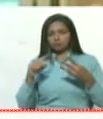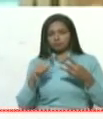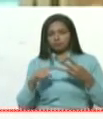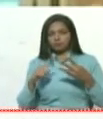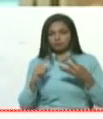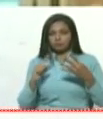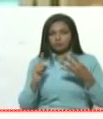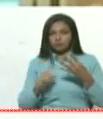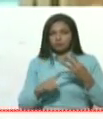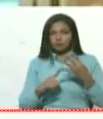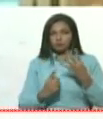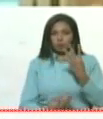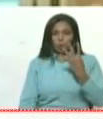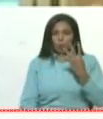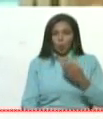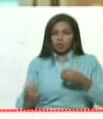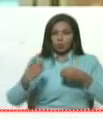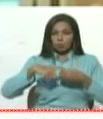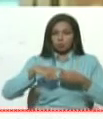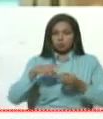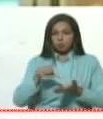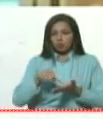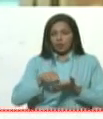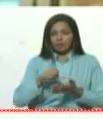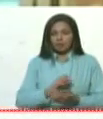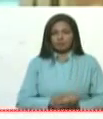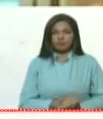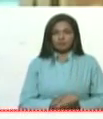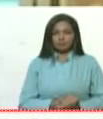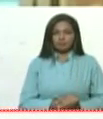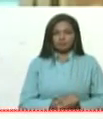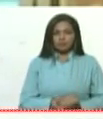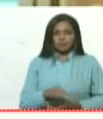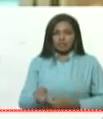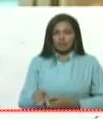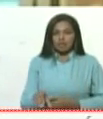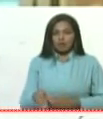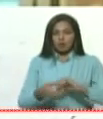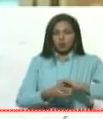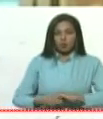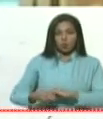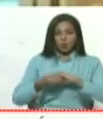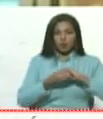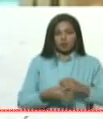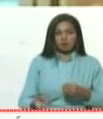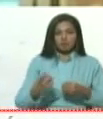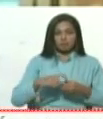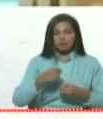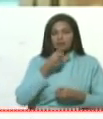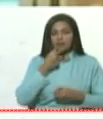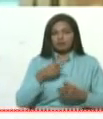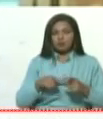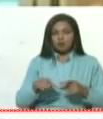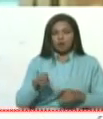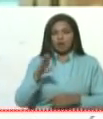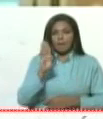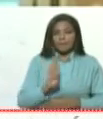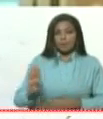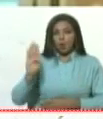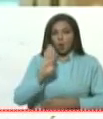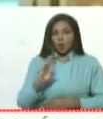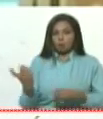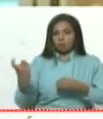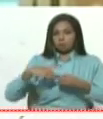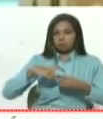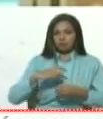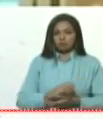San Cristóbal y Táriba. En el estado Trujillo incorporamos la bella ciudad de Boconó, bienvenida a